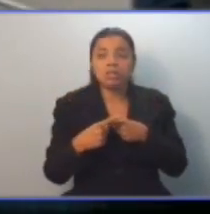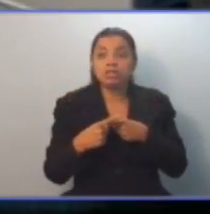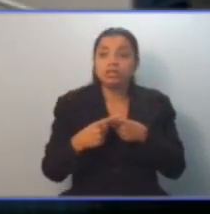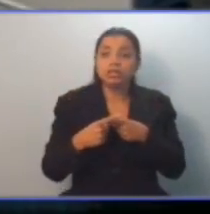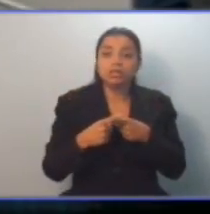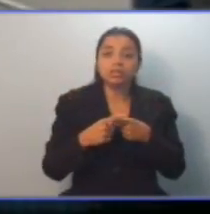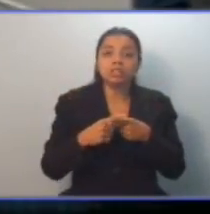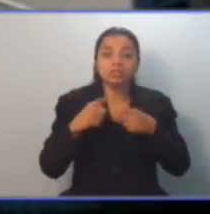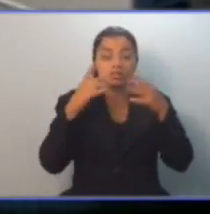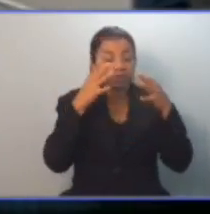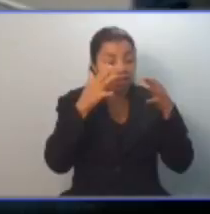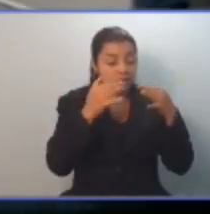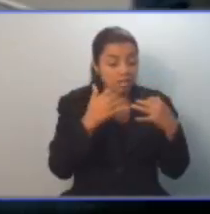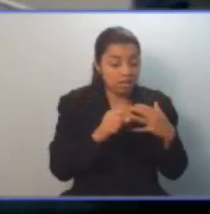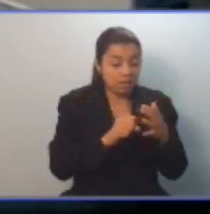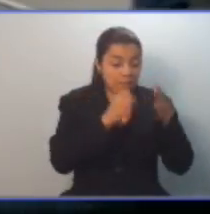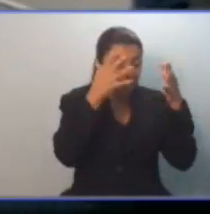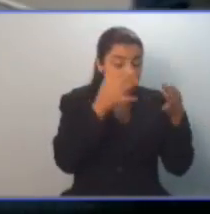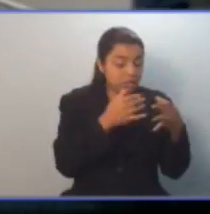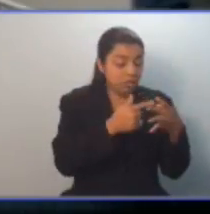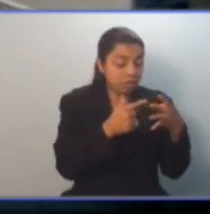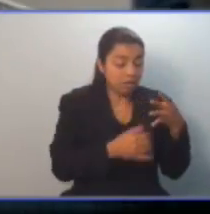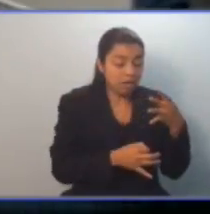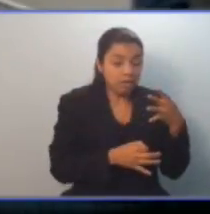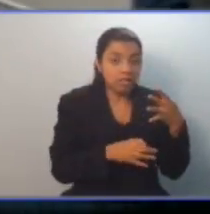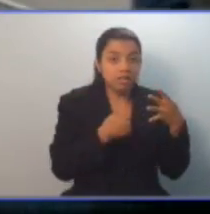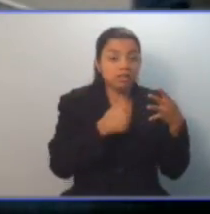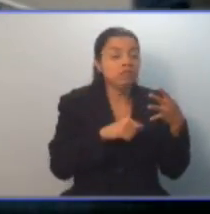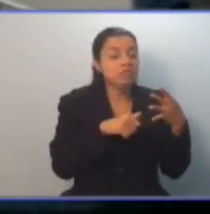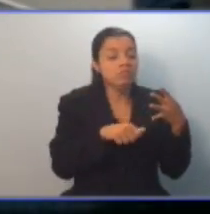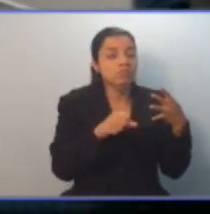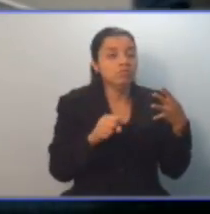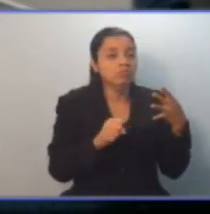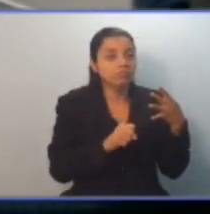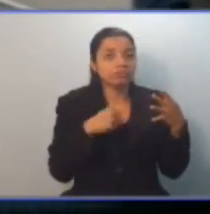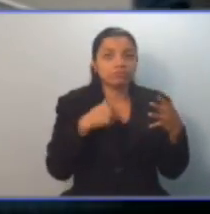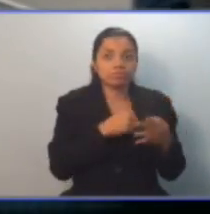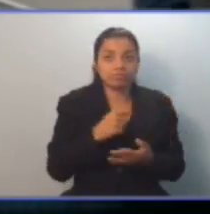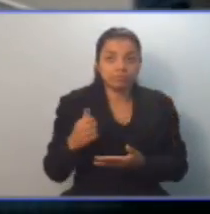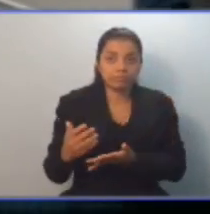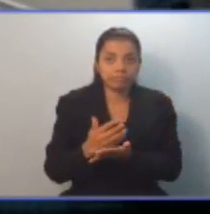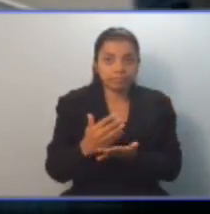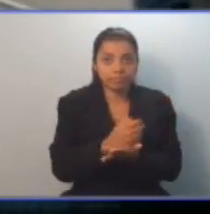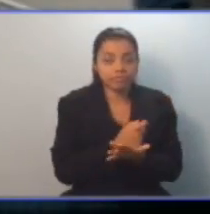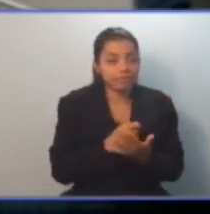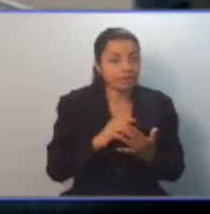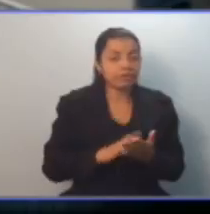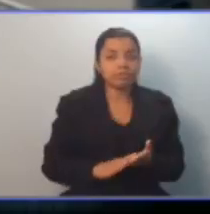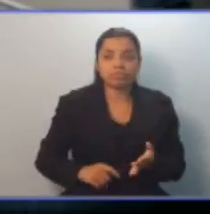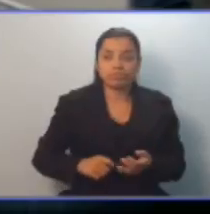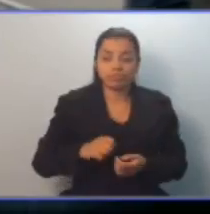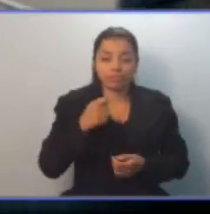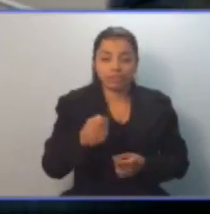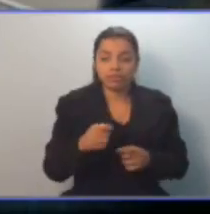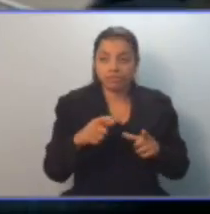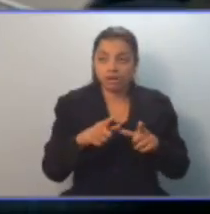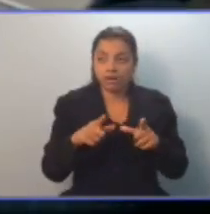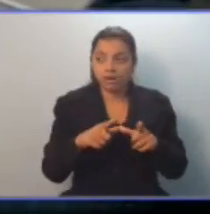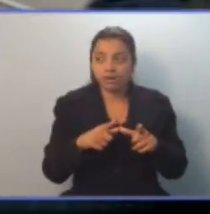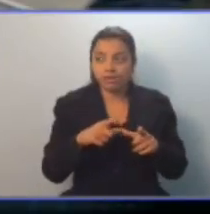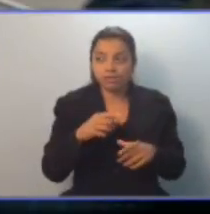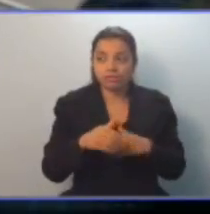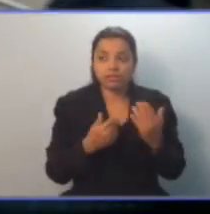inconstitucionalidad del decreto legislativo mediante el cual se autorizó al órgano ejecutivo en el ramo de Hacienda para que emitiera títulos